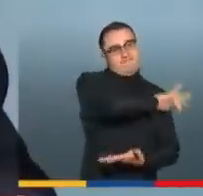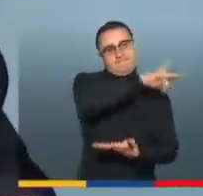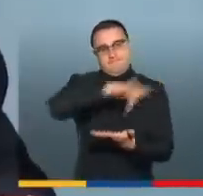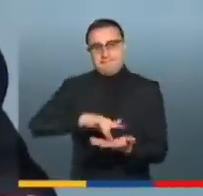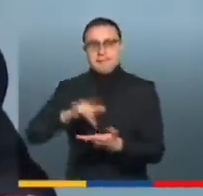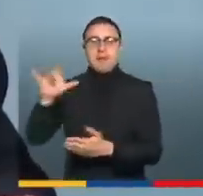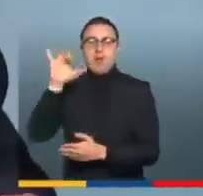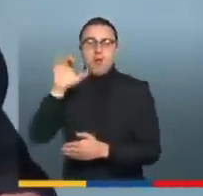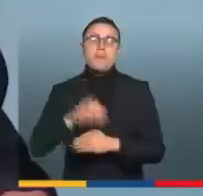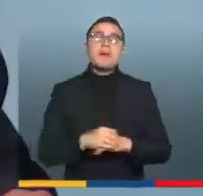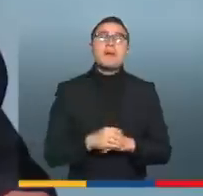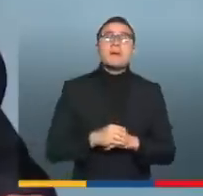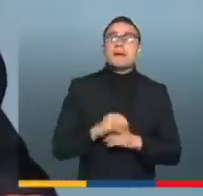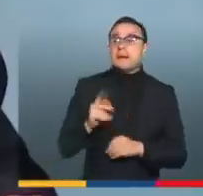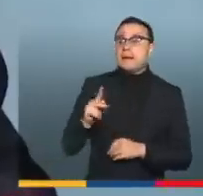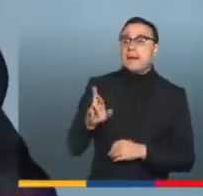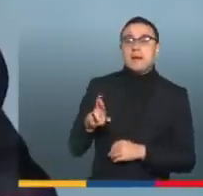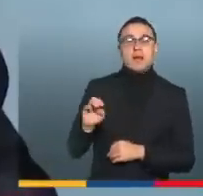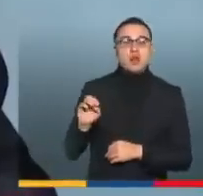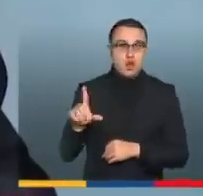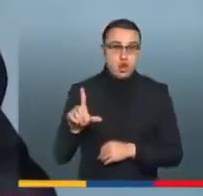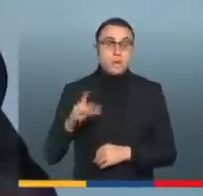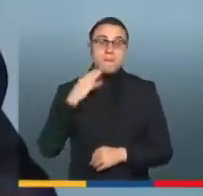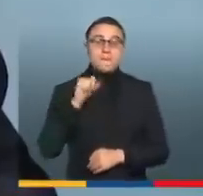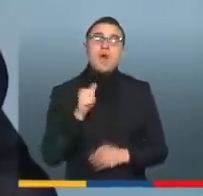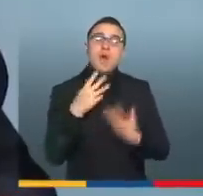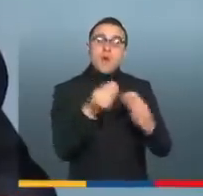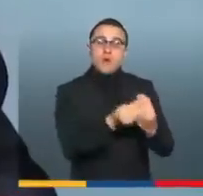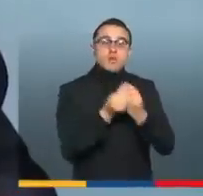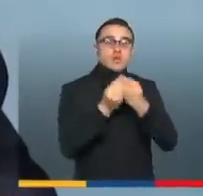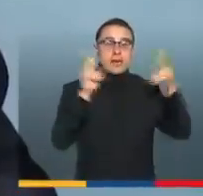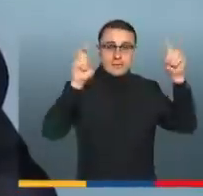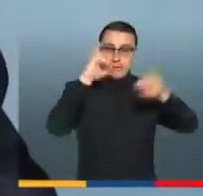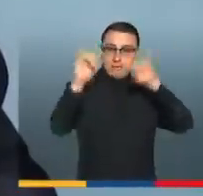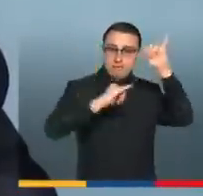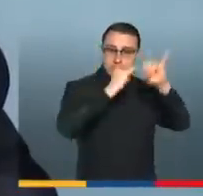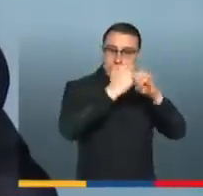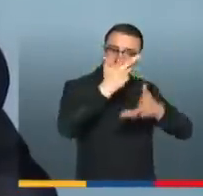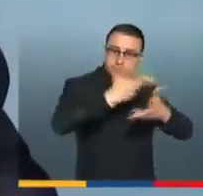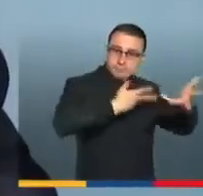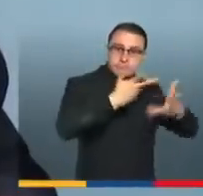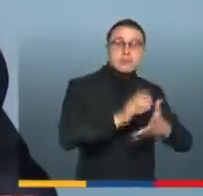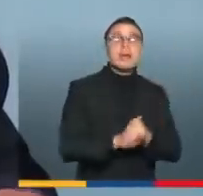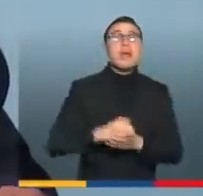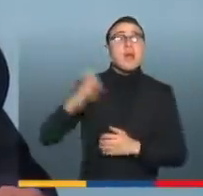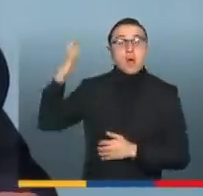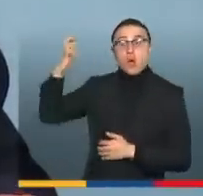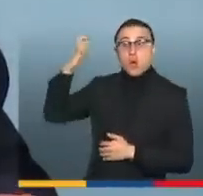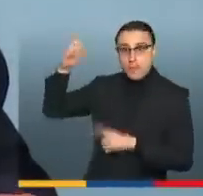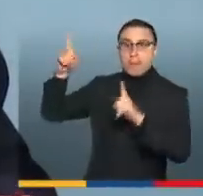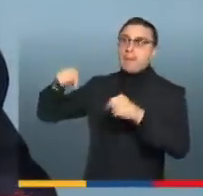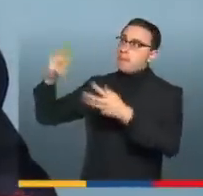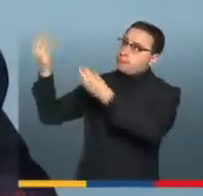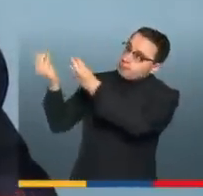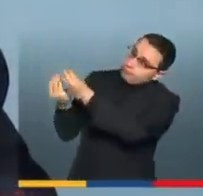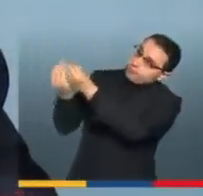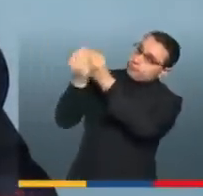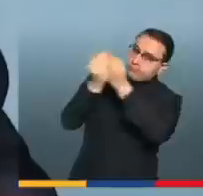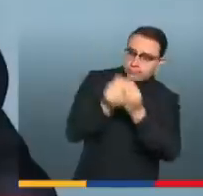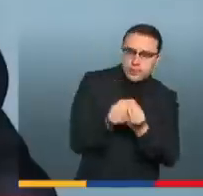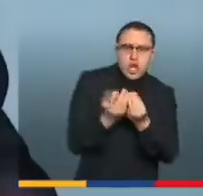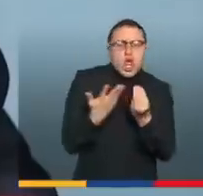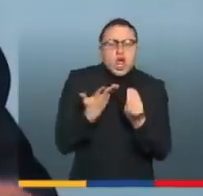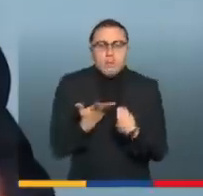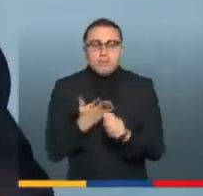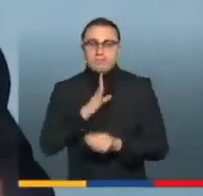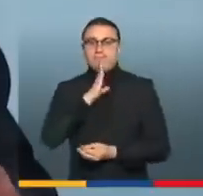Carol San Luis, consejera del Ministerio de Asuntos Exteriores de Canadá. Europa está aquí presente a